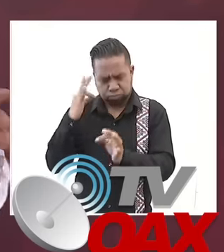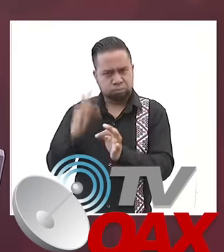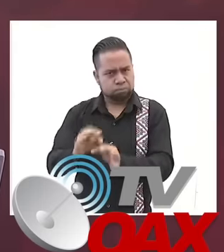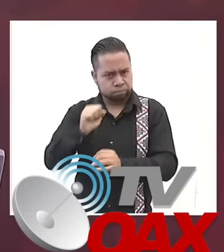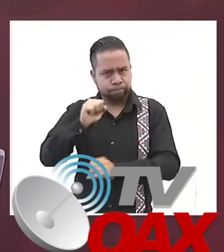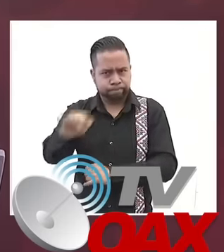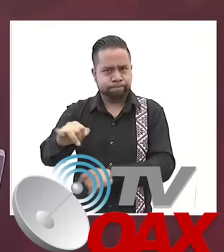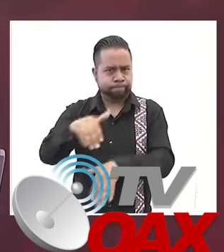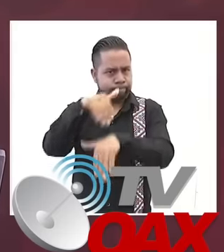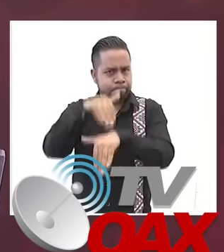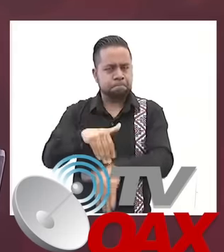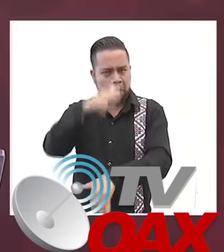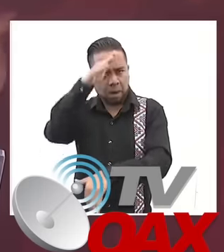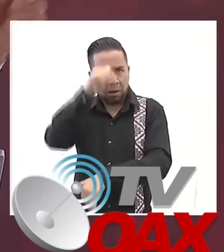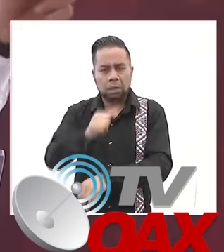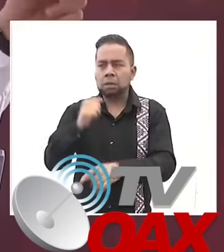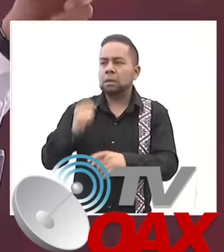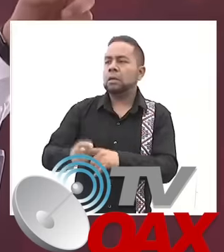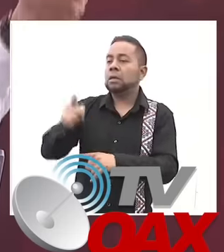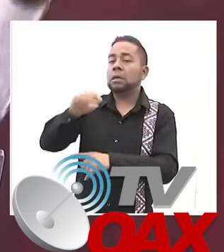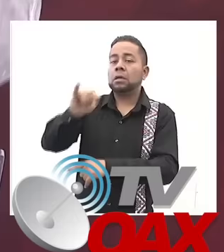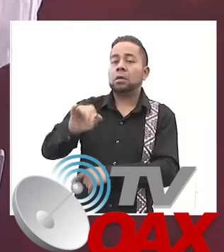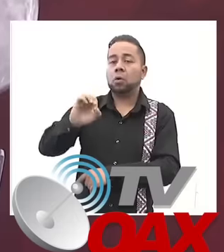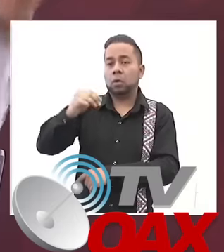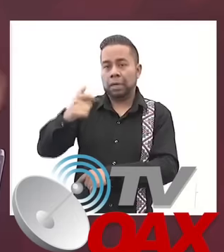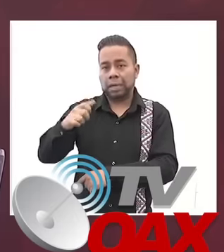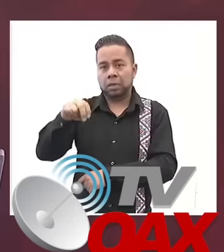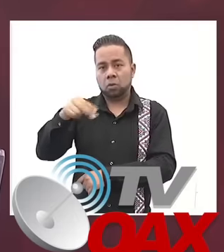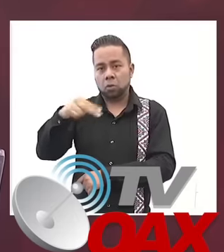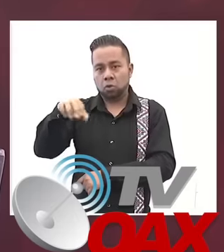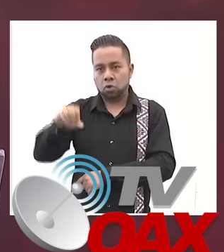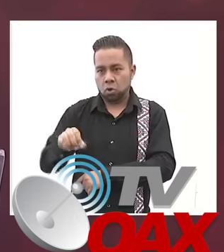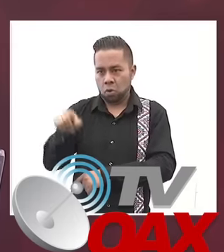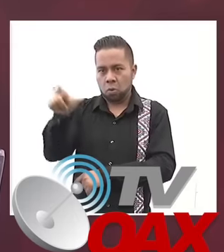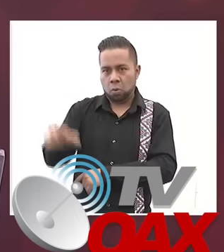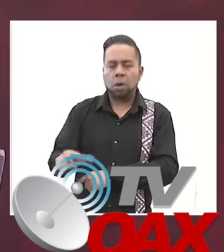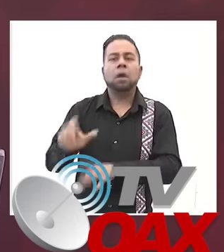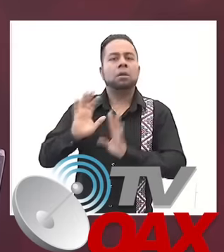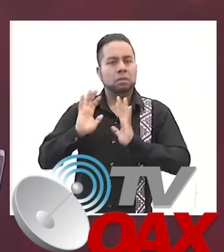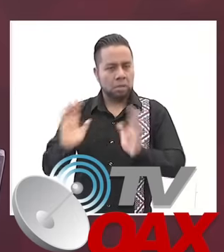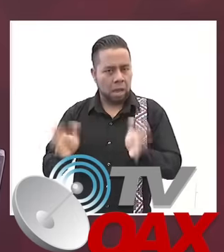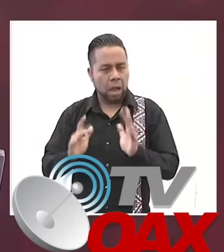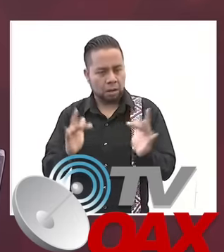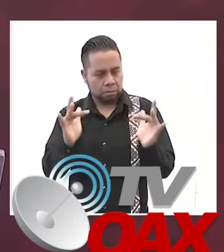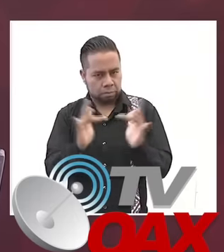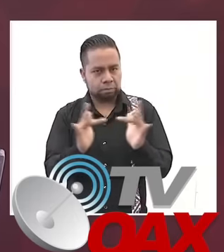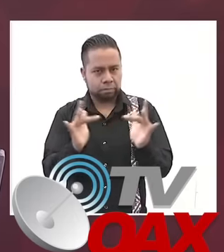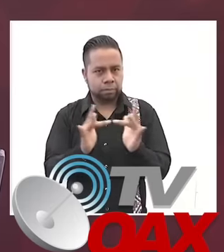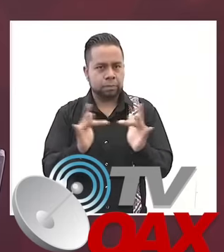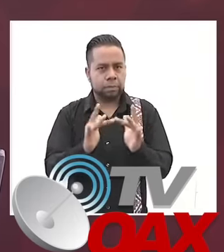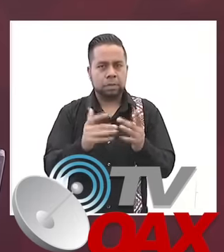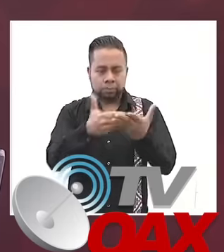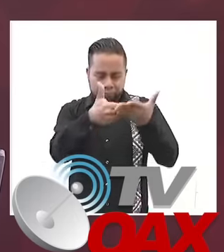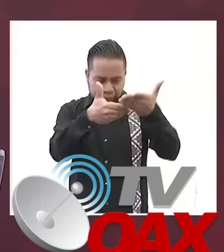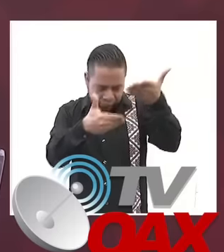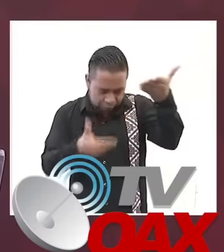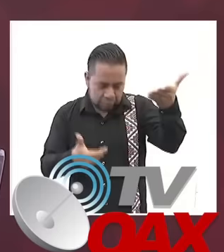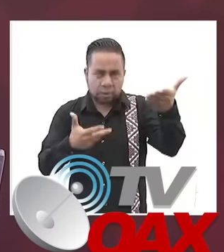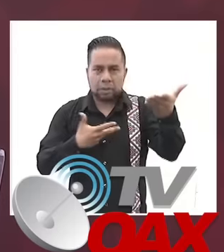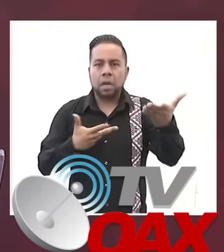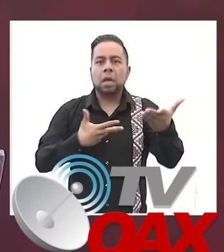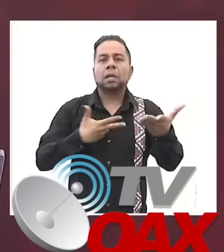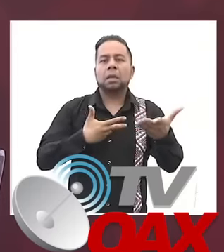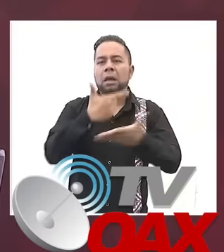Ya Jorge Nuño tiene una relación de todos los compromisos